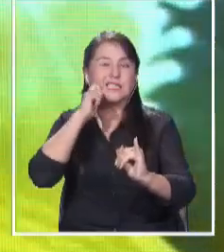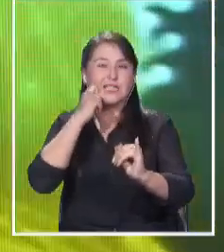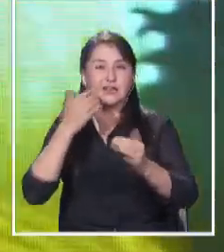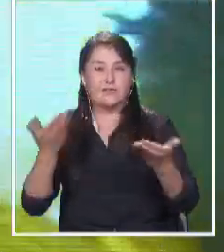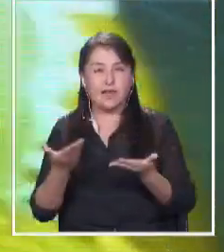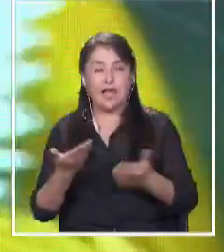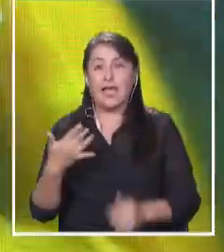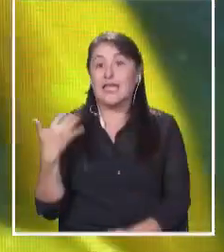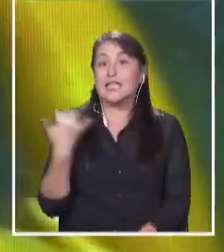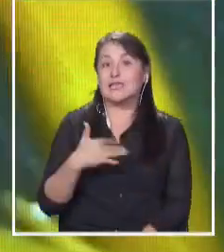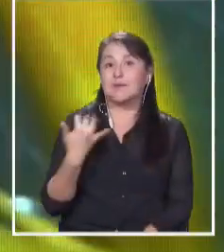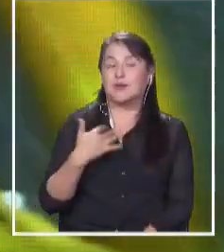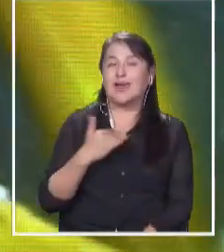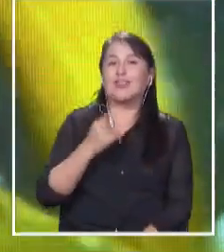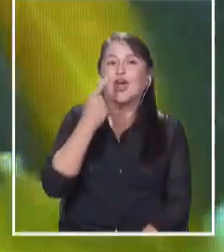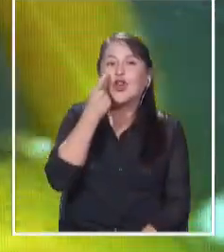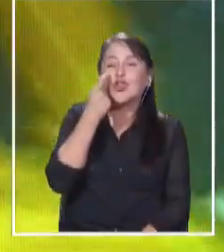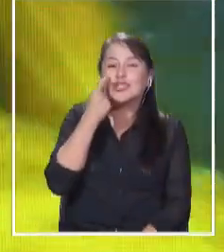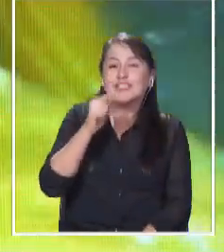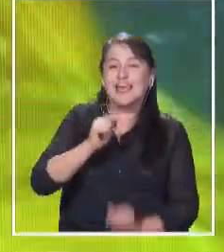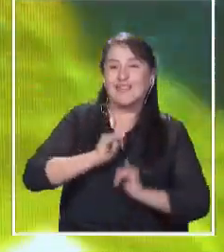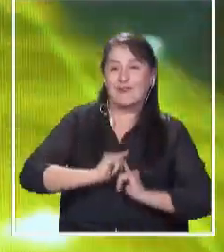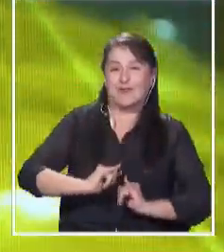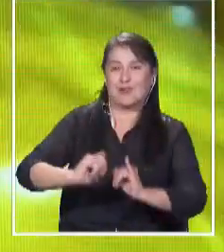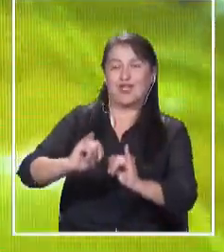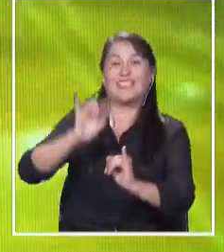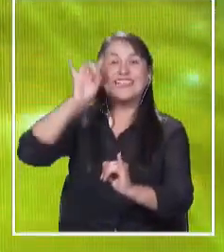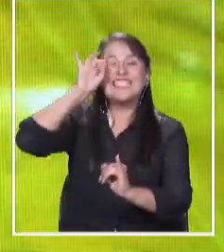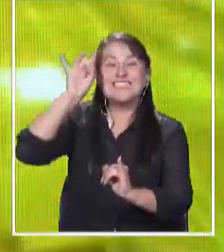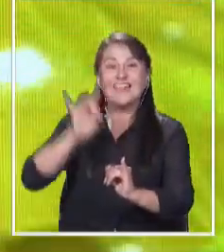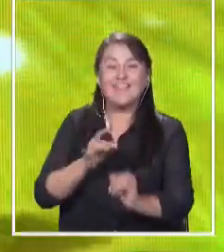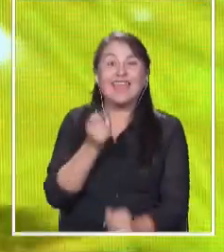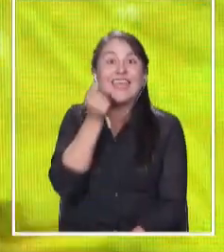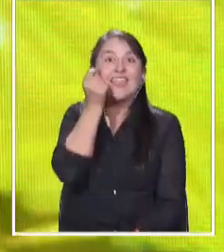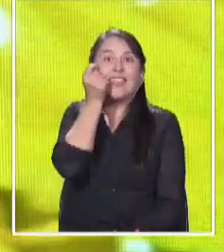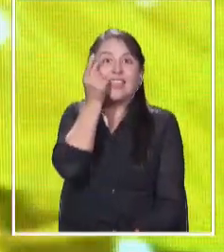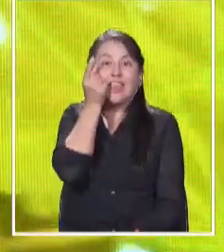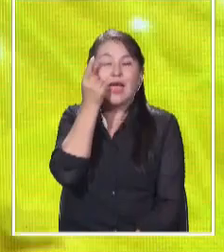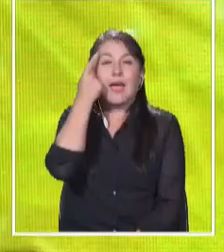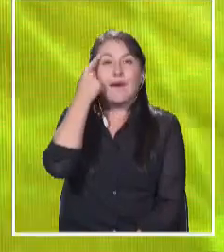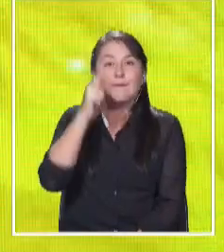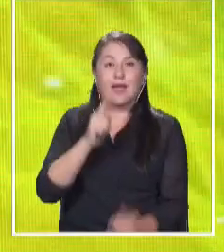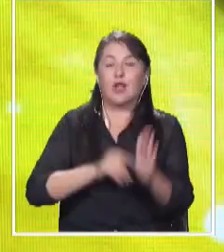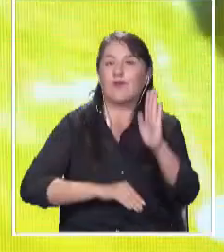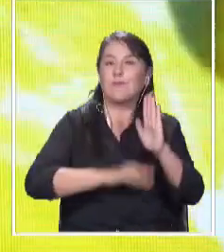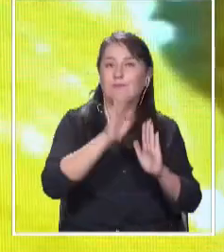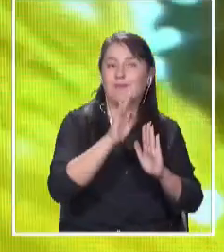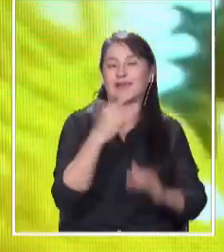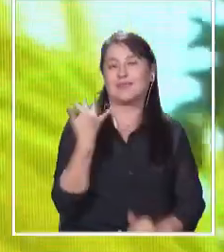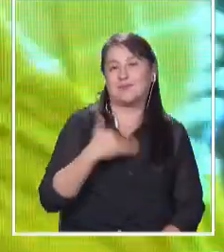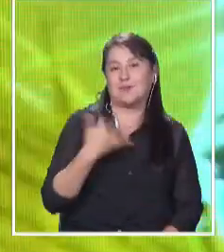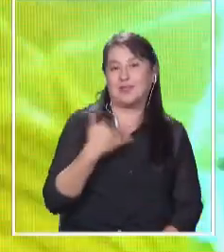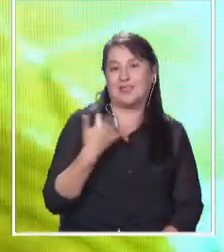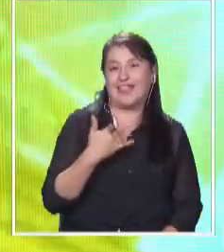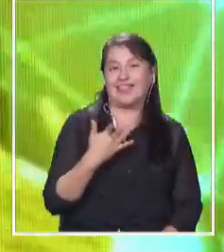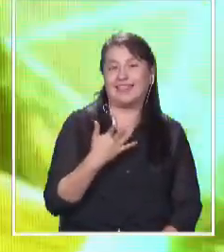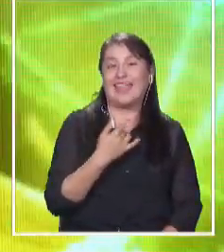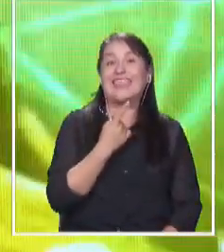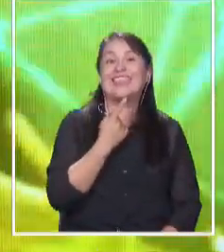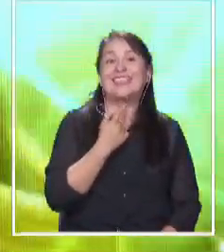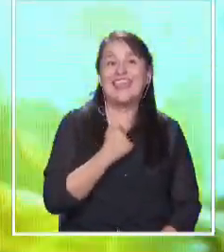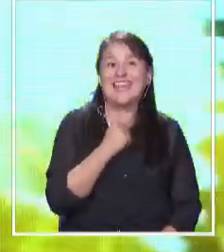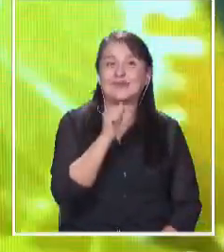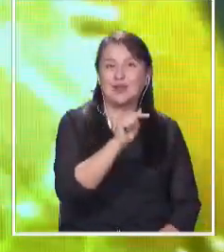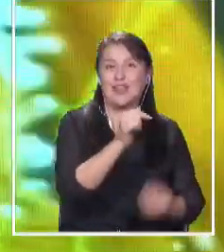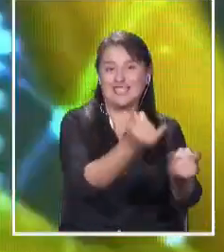importante conocer esa información, ¿no? y manejar esa información y entenderla. Pero es más importante despertar el interés por esa información, ¿no? Yo creo